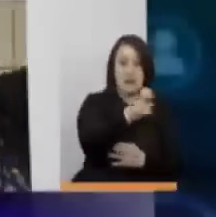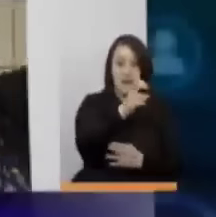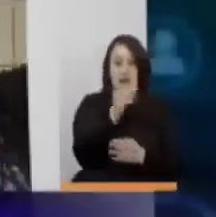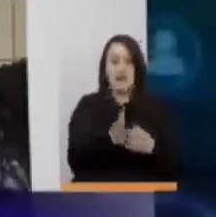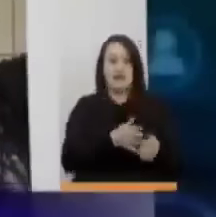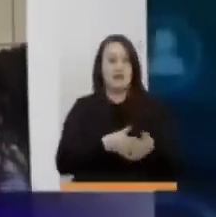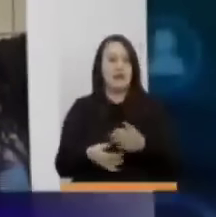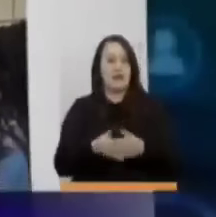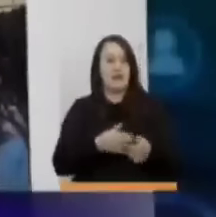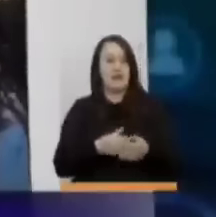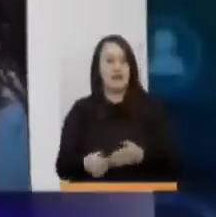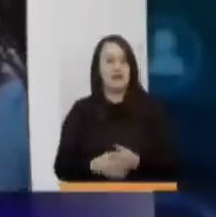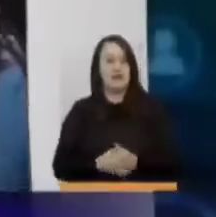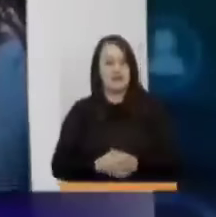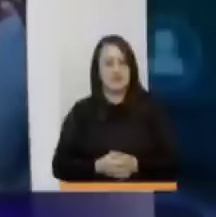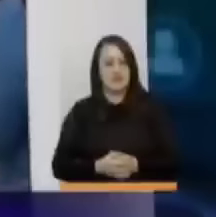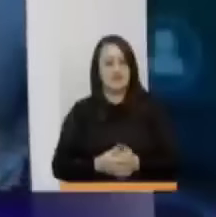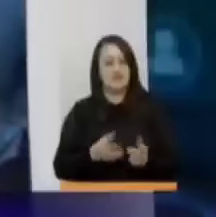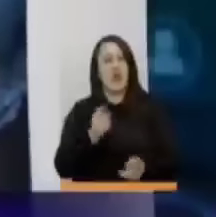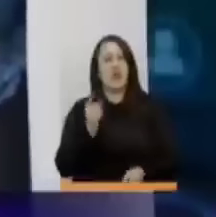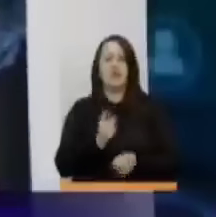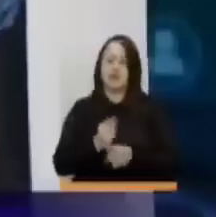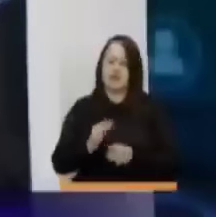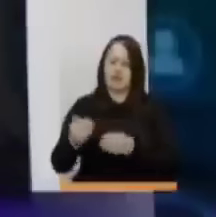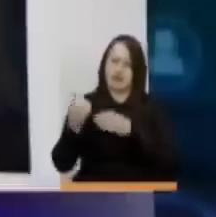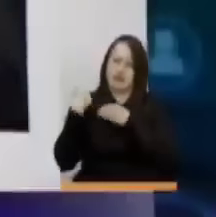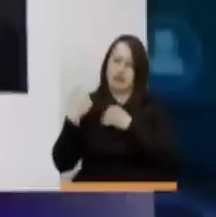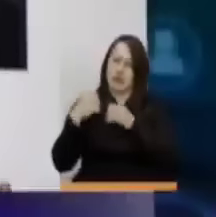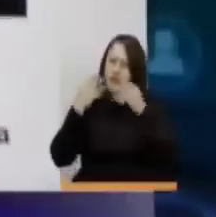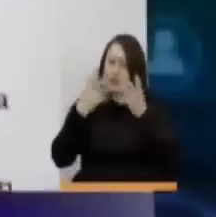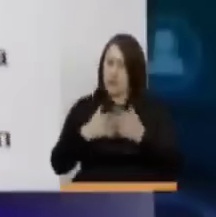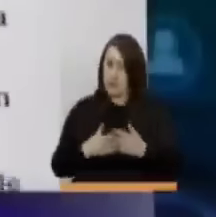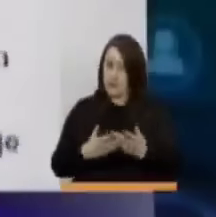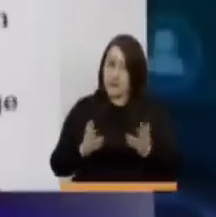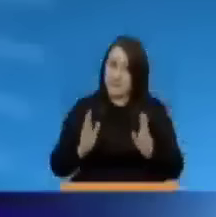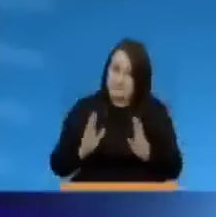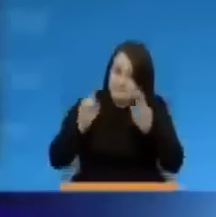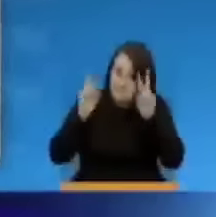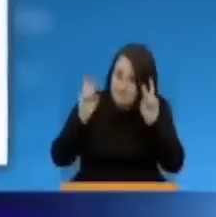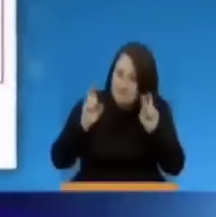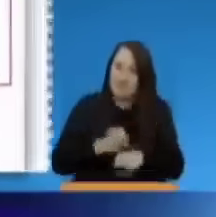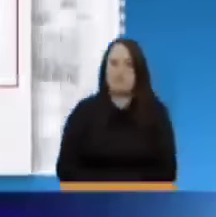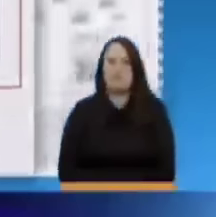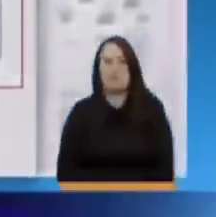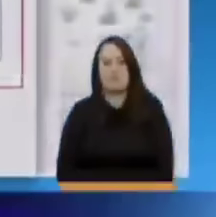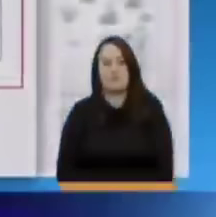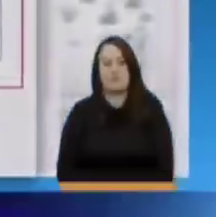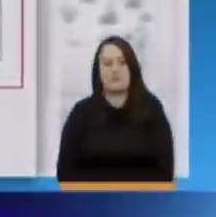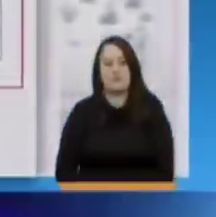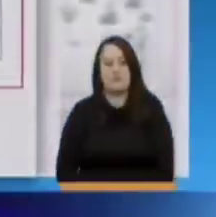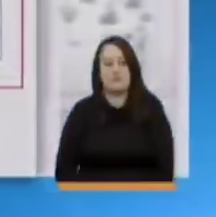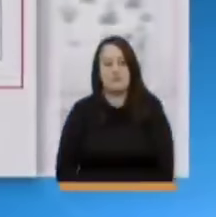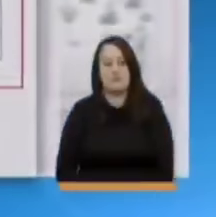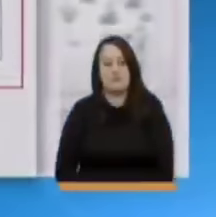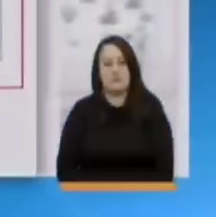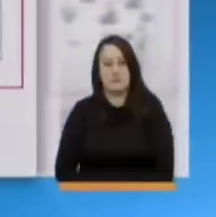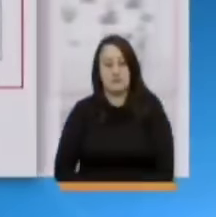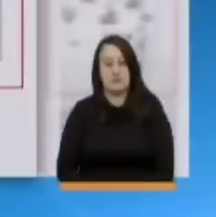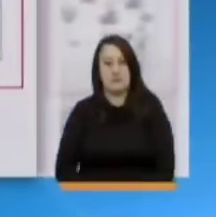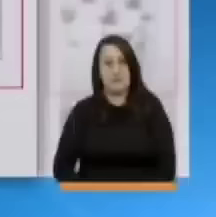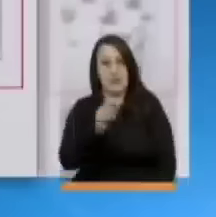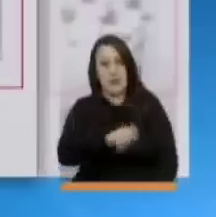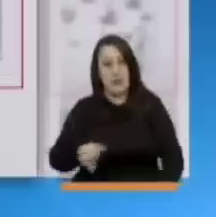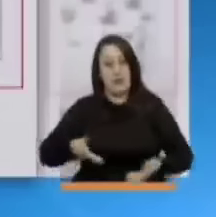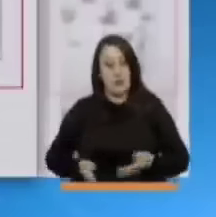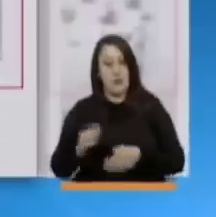San Andrés Islas, supuestamente a cumplir con deberes de sus funciones públicas. Los tres colombianos mencionados en el organigrama de espionaje en